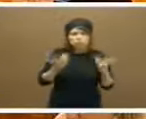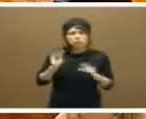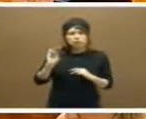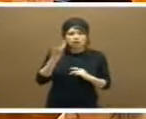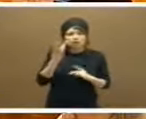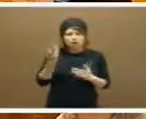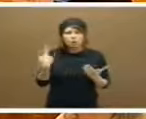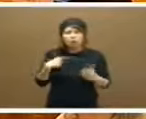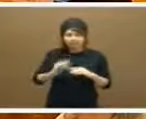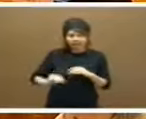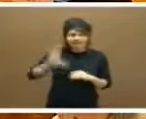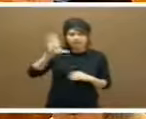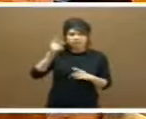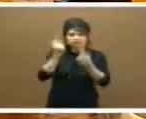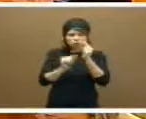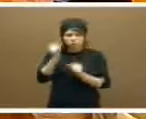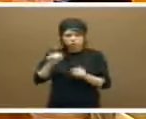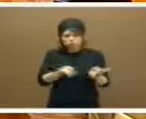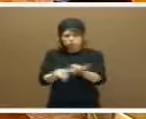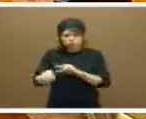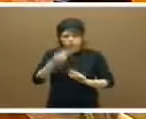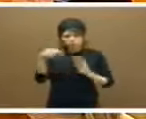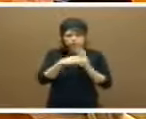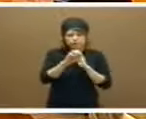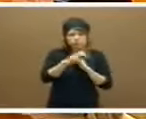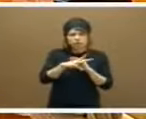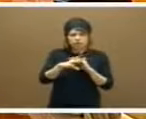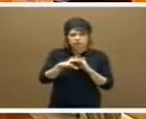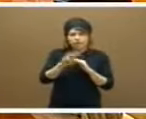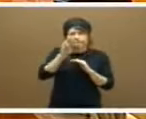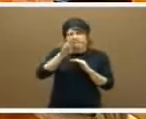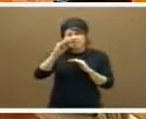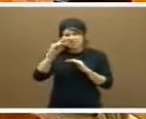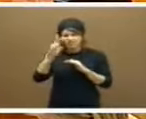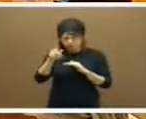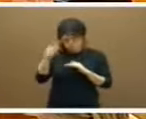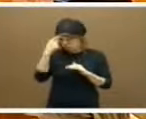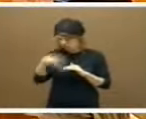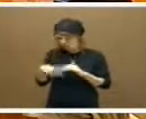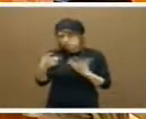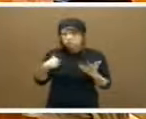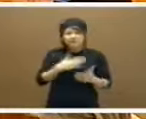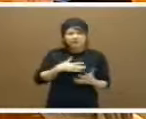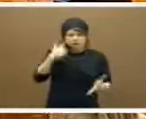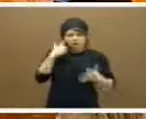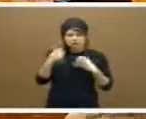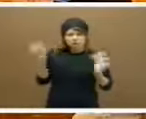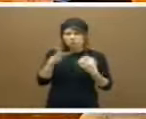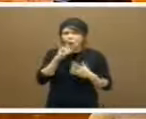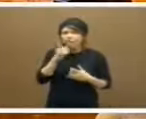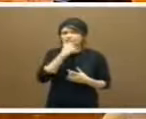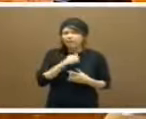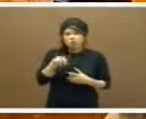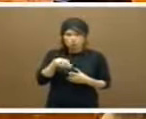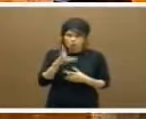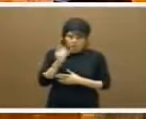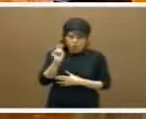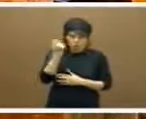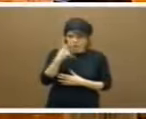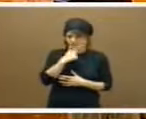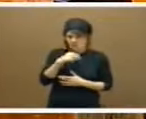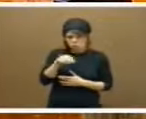lugar, hemos incrementado el presupuesto regional de 2013 para el PDR, como usted sabe, Lo que quiero destacar, ya que no es fácil conseguirlo,